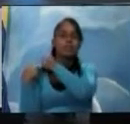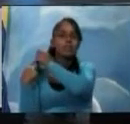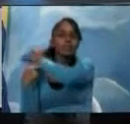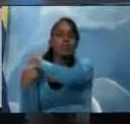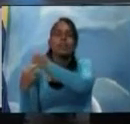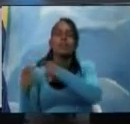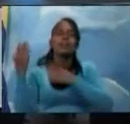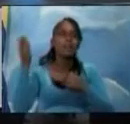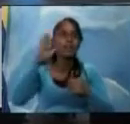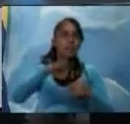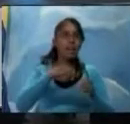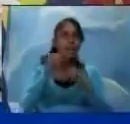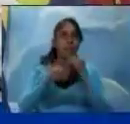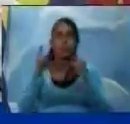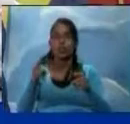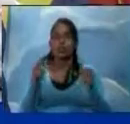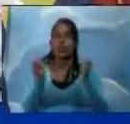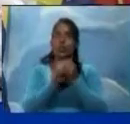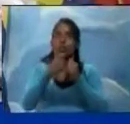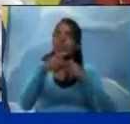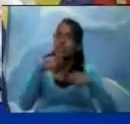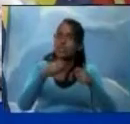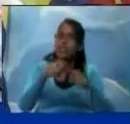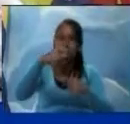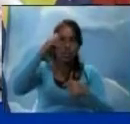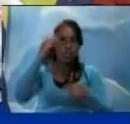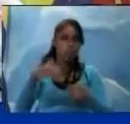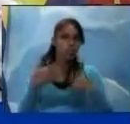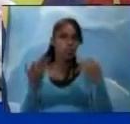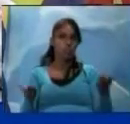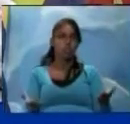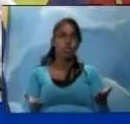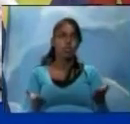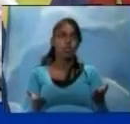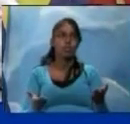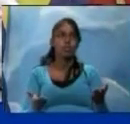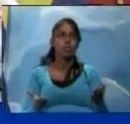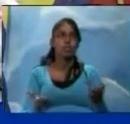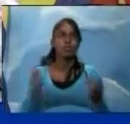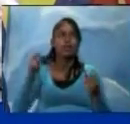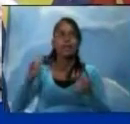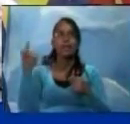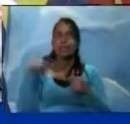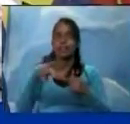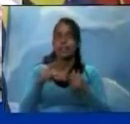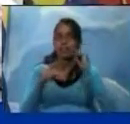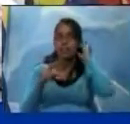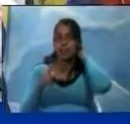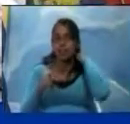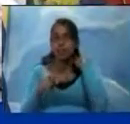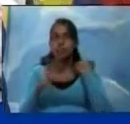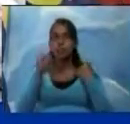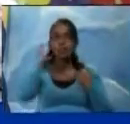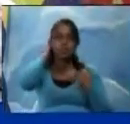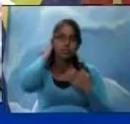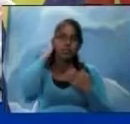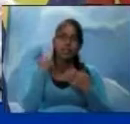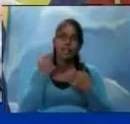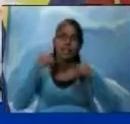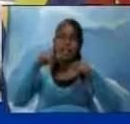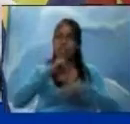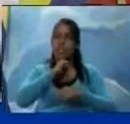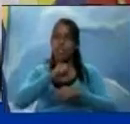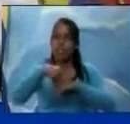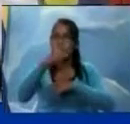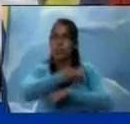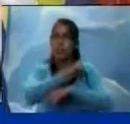estás haciendo tú con el talento que Dios te dio? Aquí tenemos el zángano, amados hermanos. Después